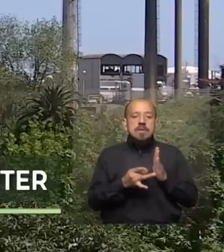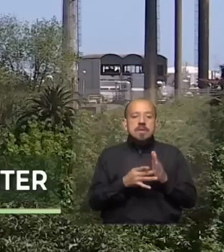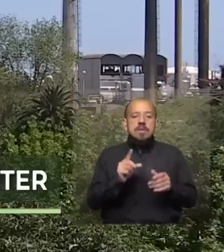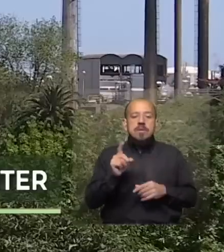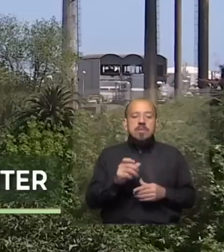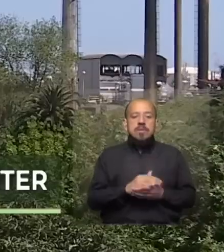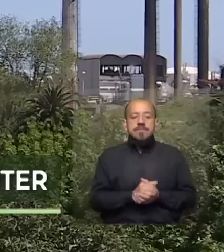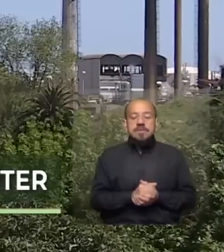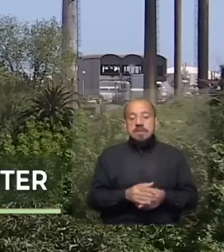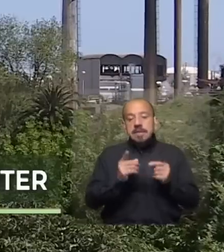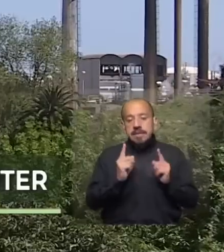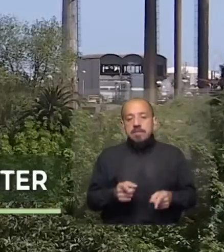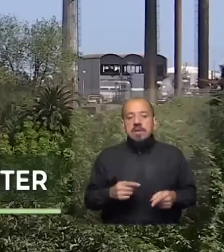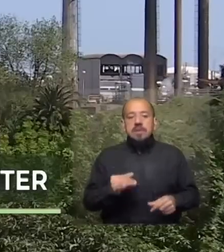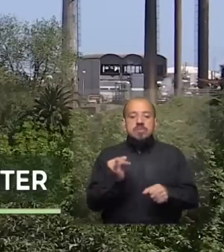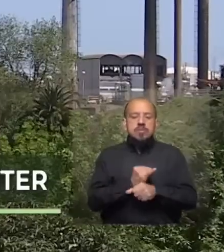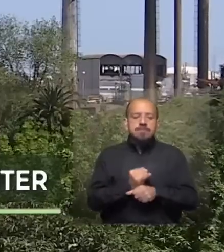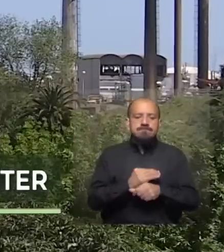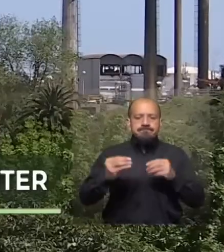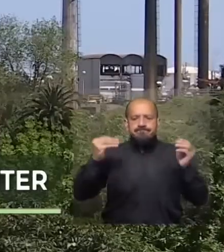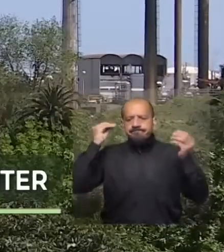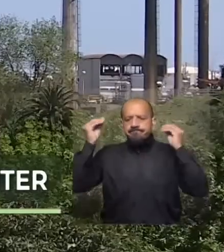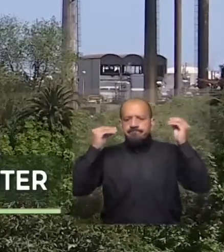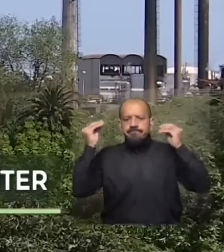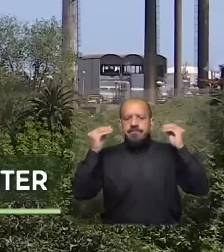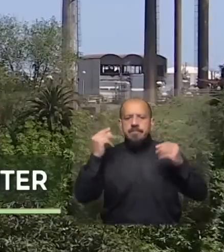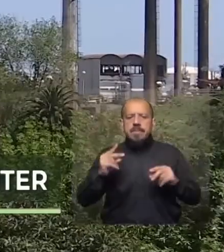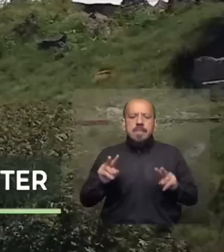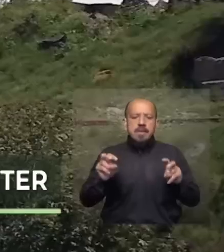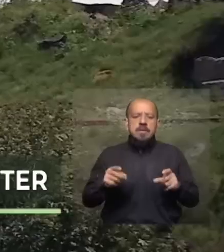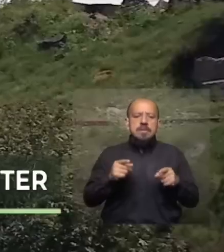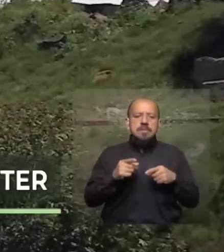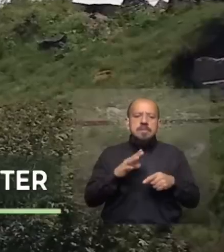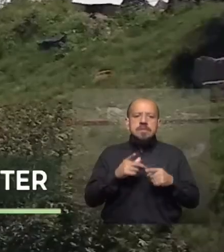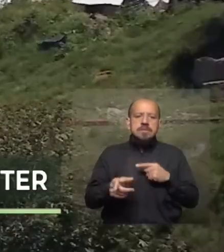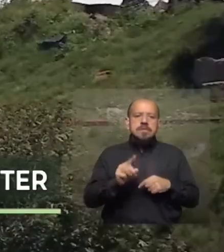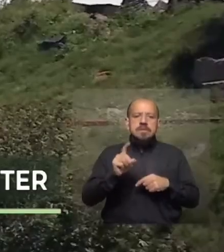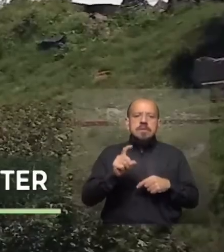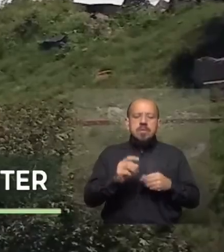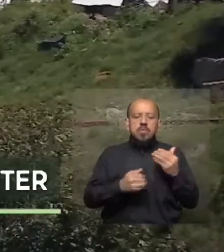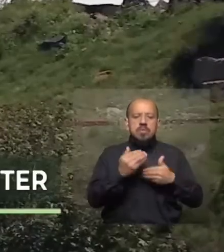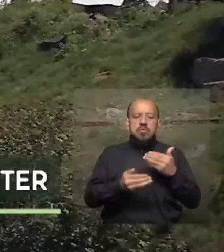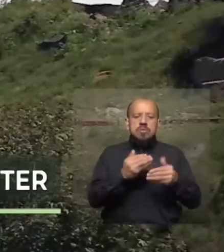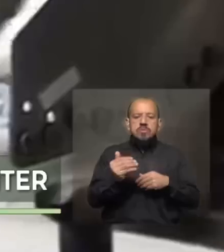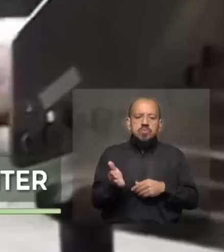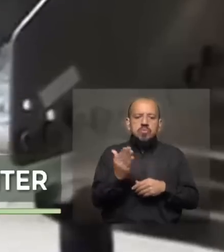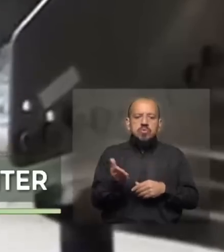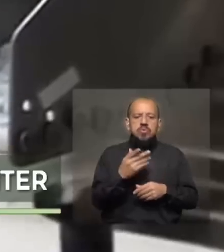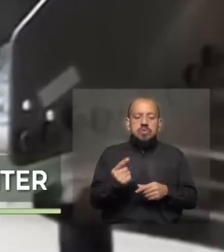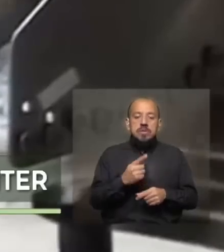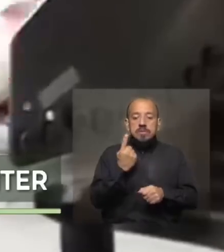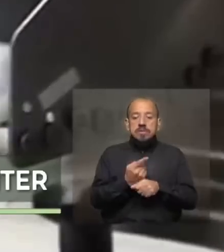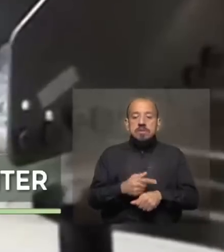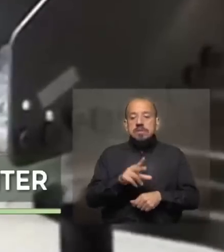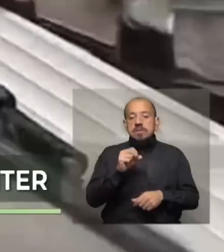por otra parte varias industrias han mostrado su preocupación por los efectos que está teniendo el agua en los procesos de producción las principales